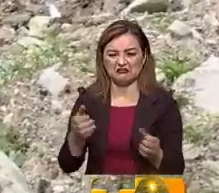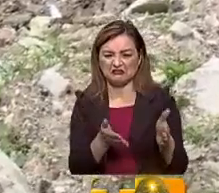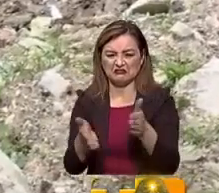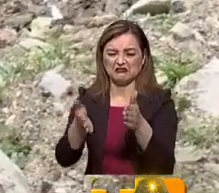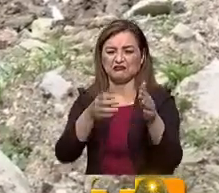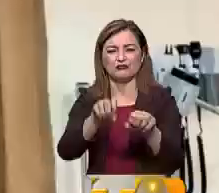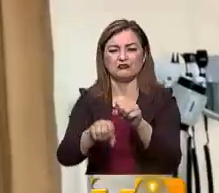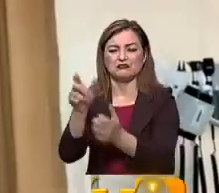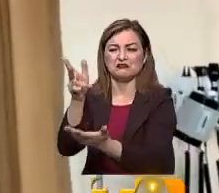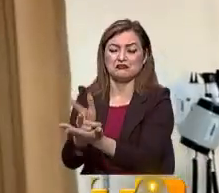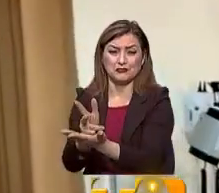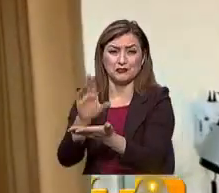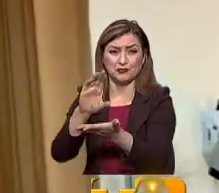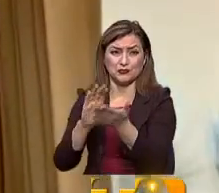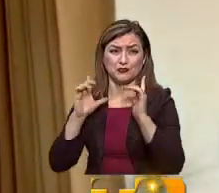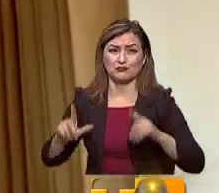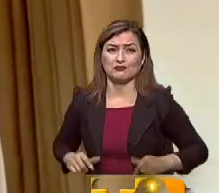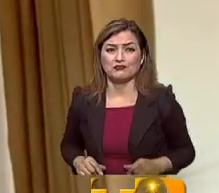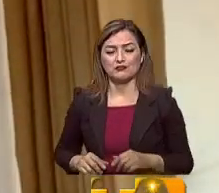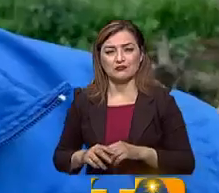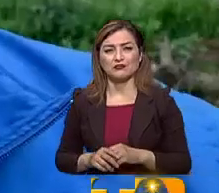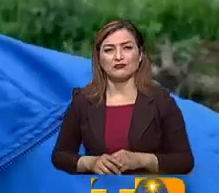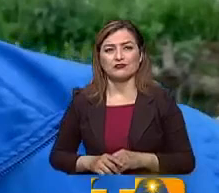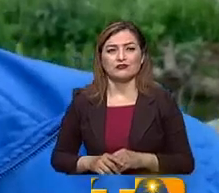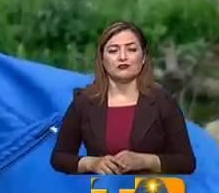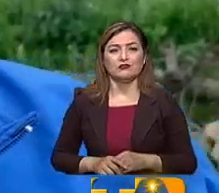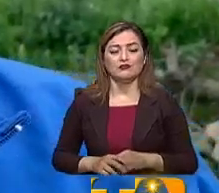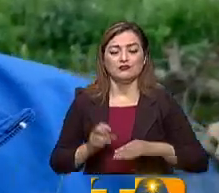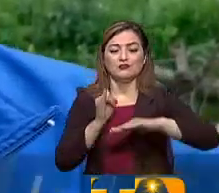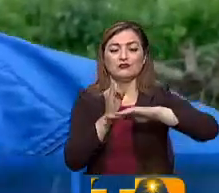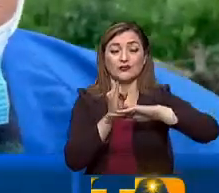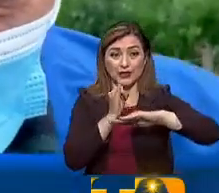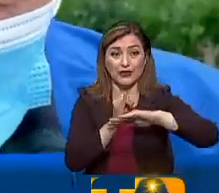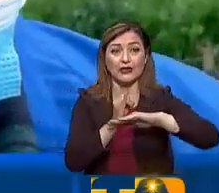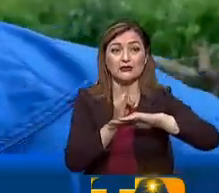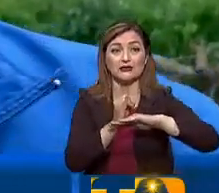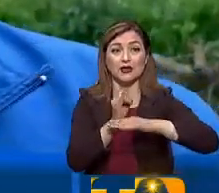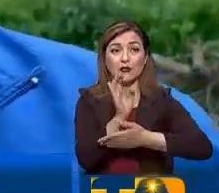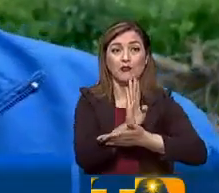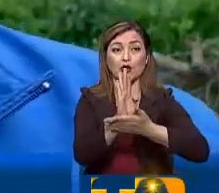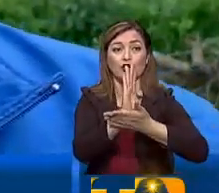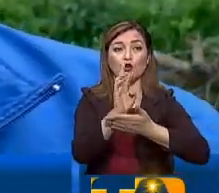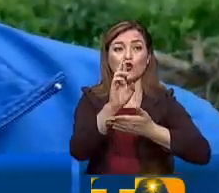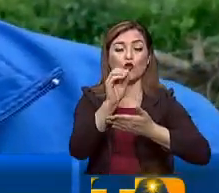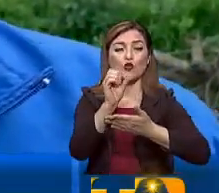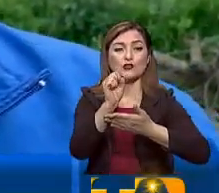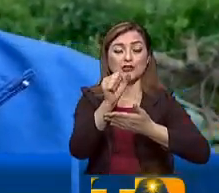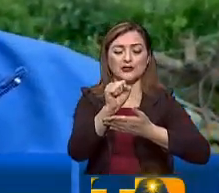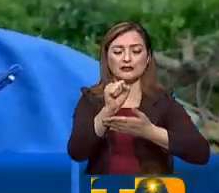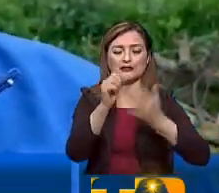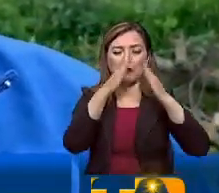terminal terrestre y el centro de salud la iglesia del barrio las rosas ya fue demolida el centro de salud y